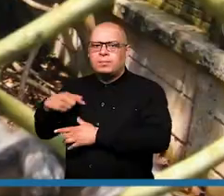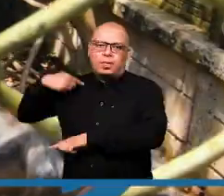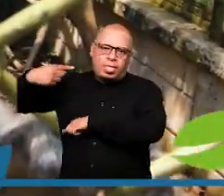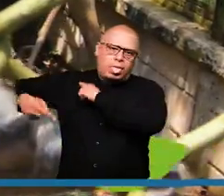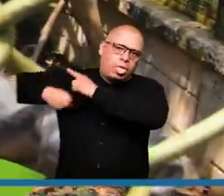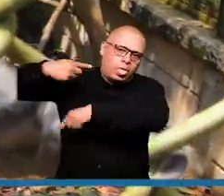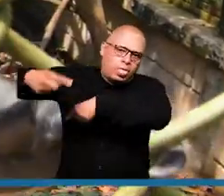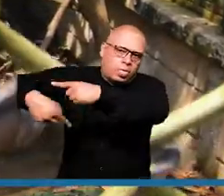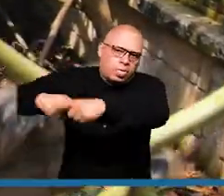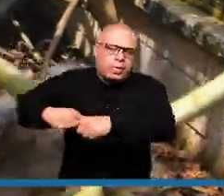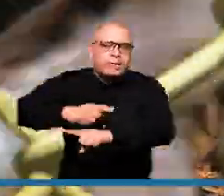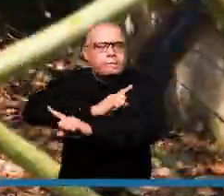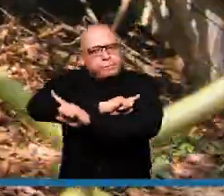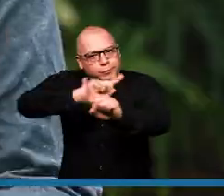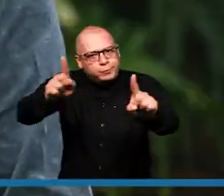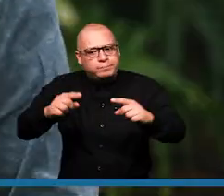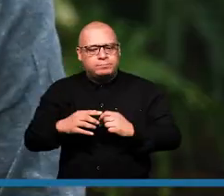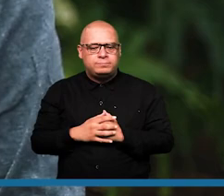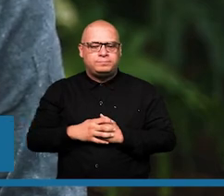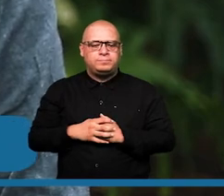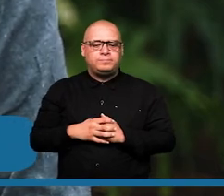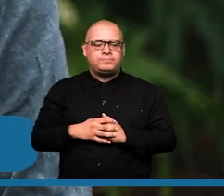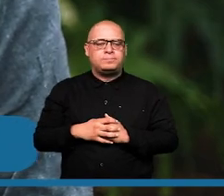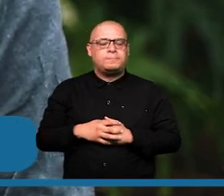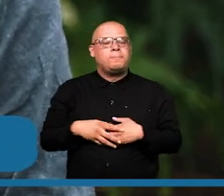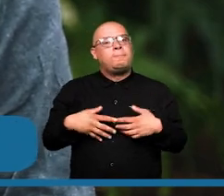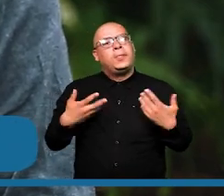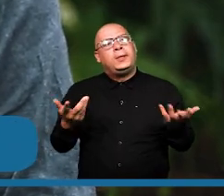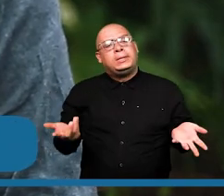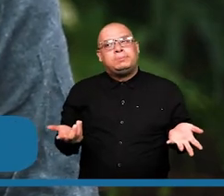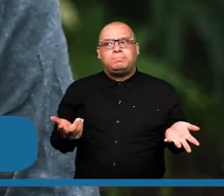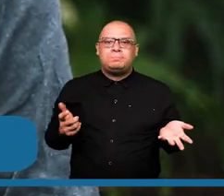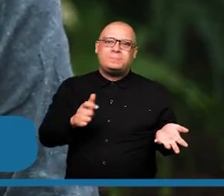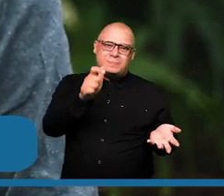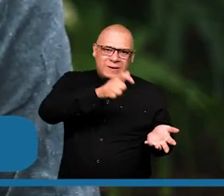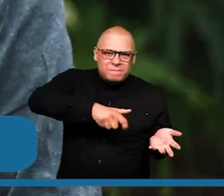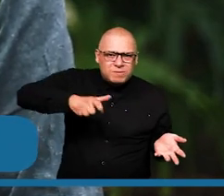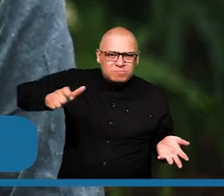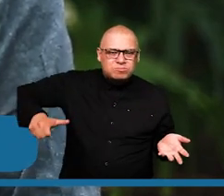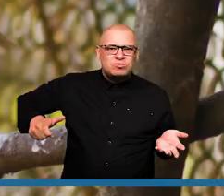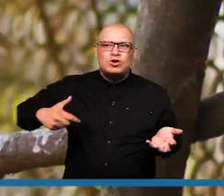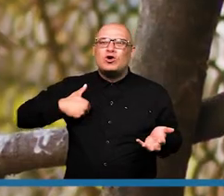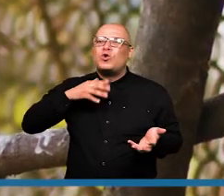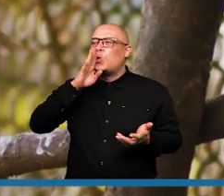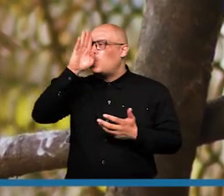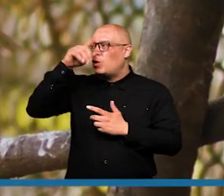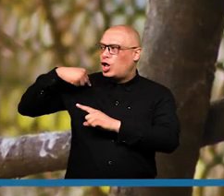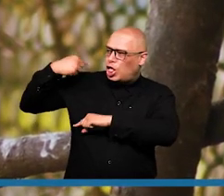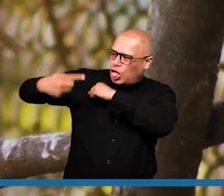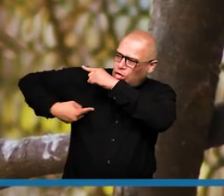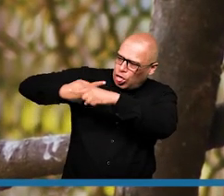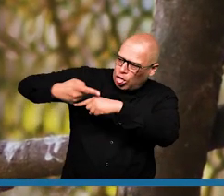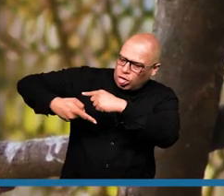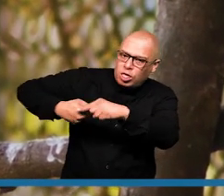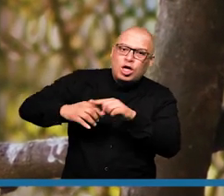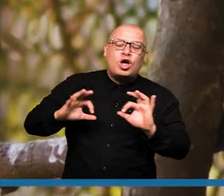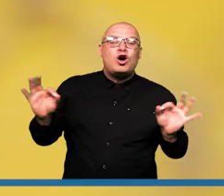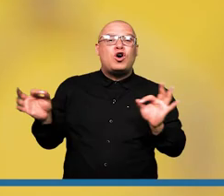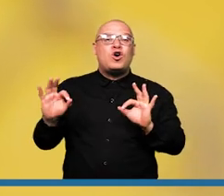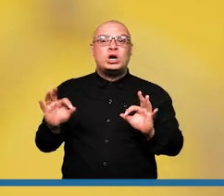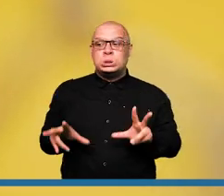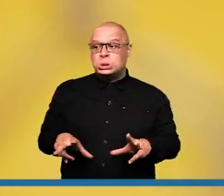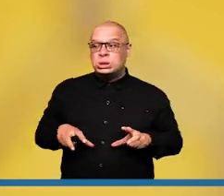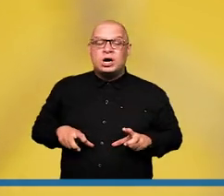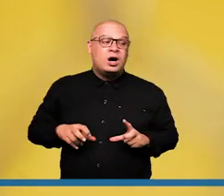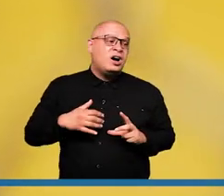nuestros pueblos. La idiosincrasia, yo lo llamo, si es una aberración cultural o un egoísmo antropocéntrico, el ser